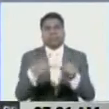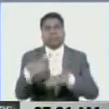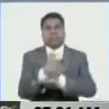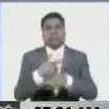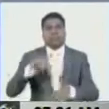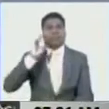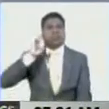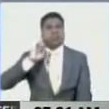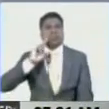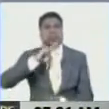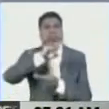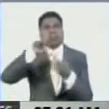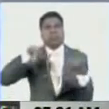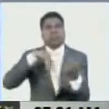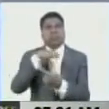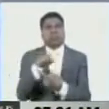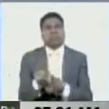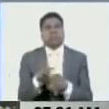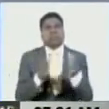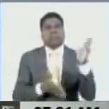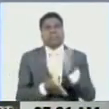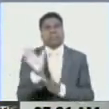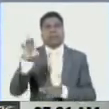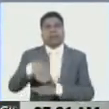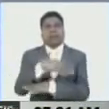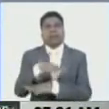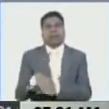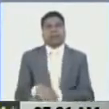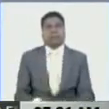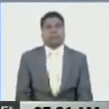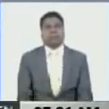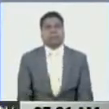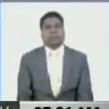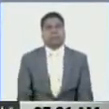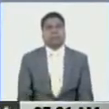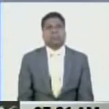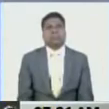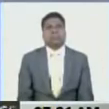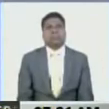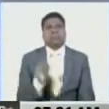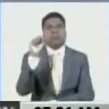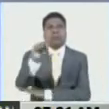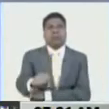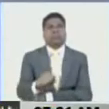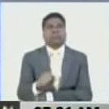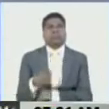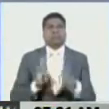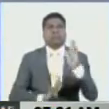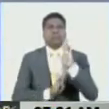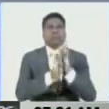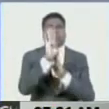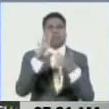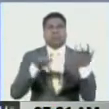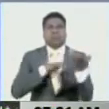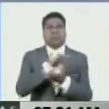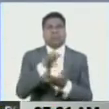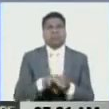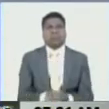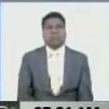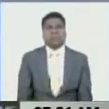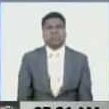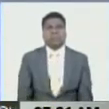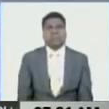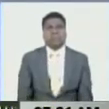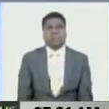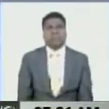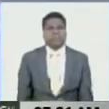gobierno revolucionario y se sale a la calle para vencer todas y superar todas las dificultades y